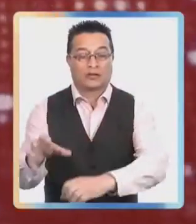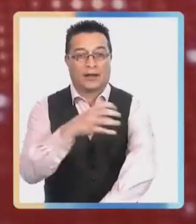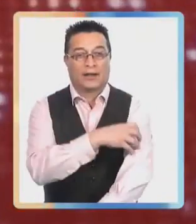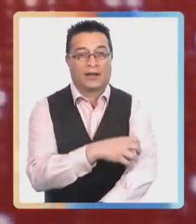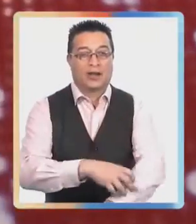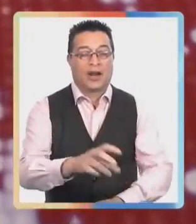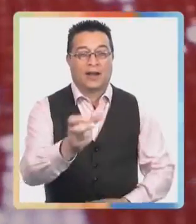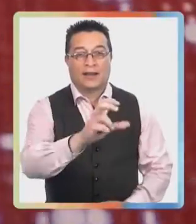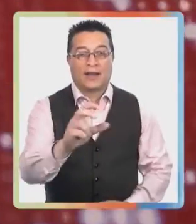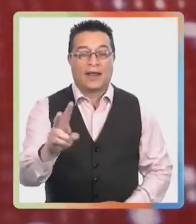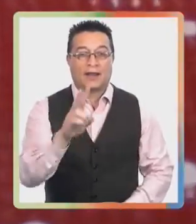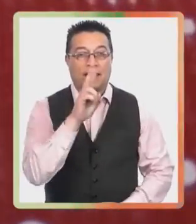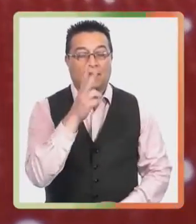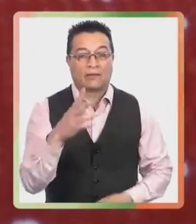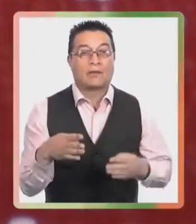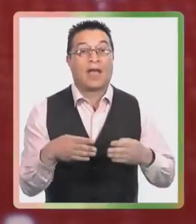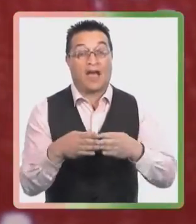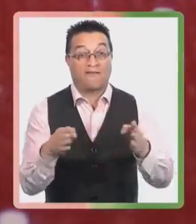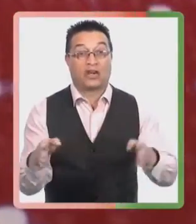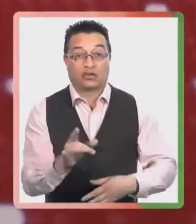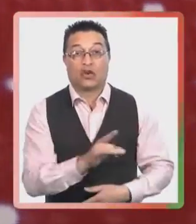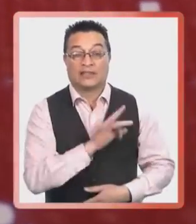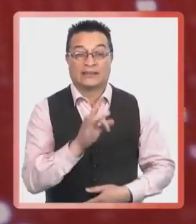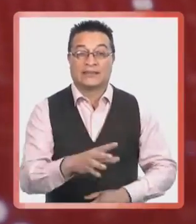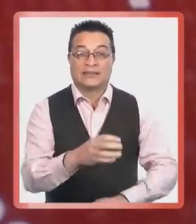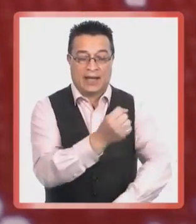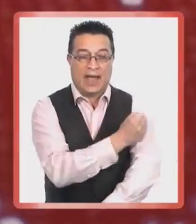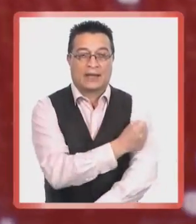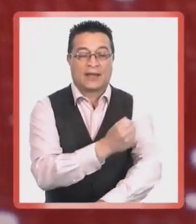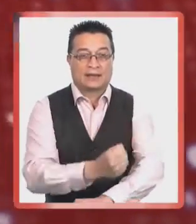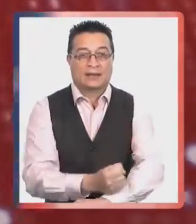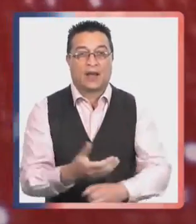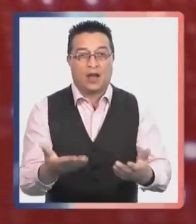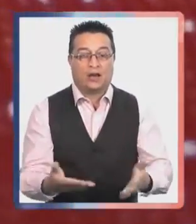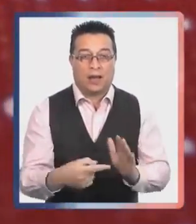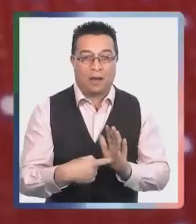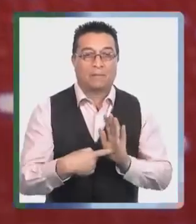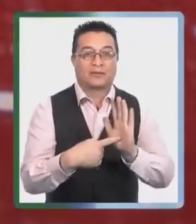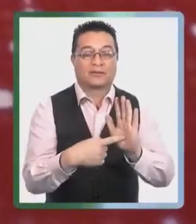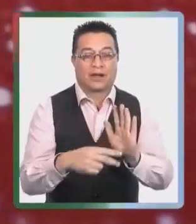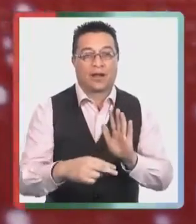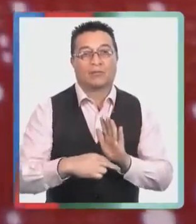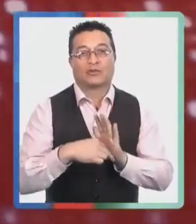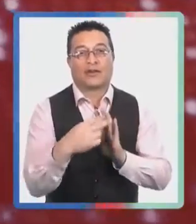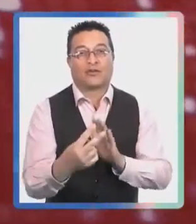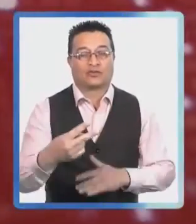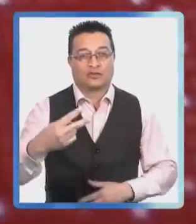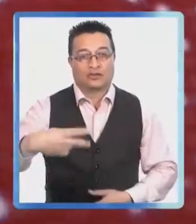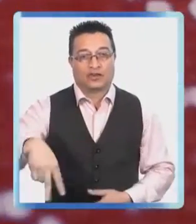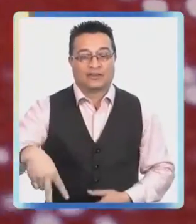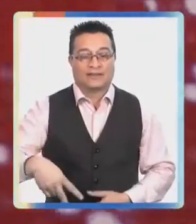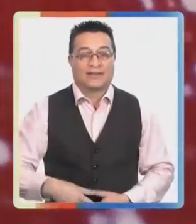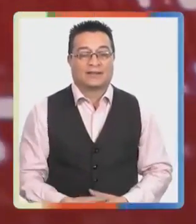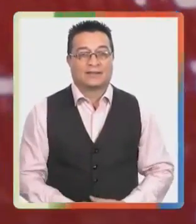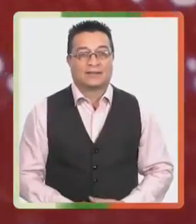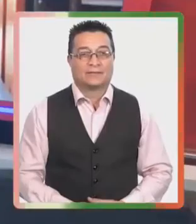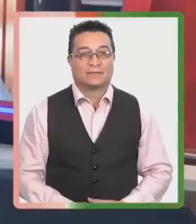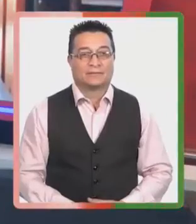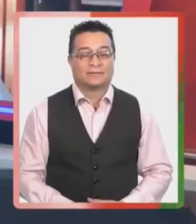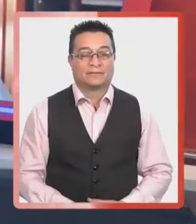Asociación Regional de Canales de Televisión de Señal Abierta de Chile, Arcatel, presenta Portavoz